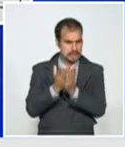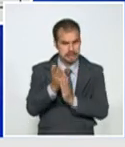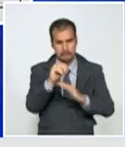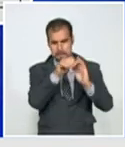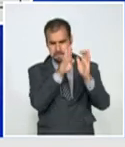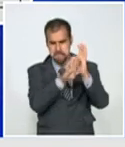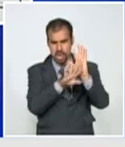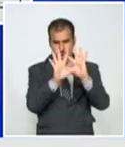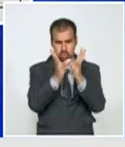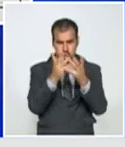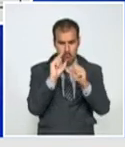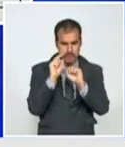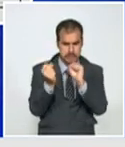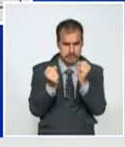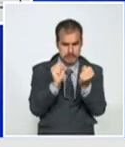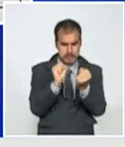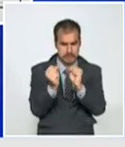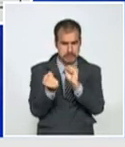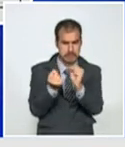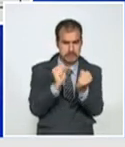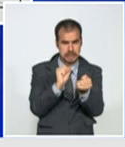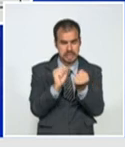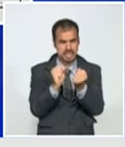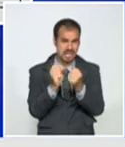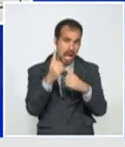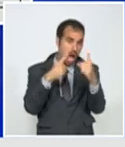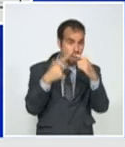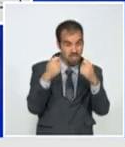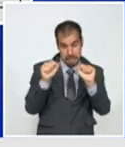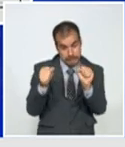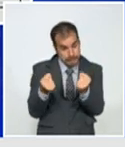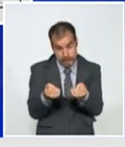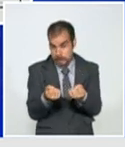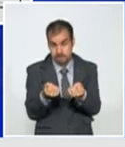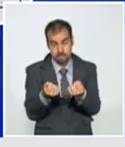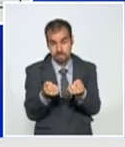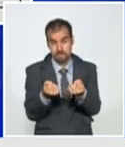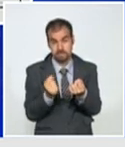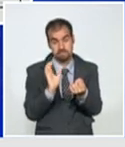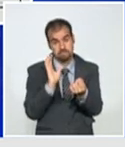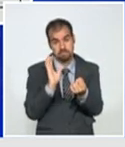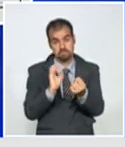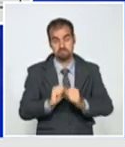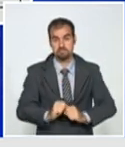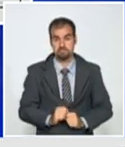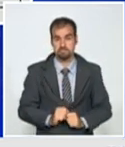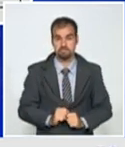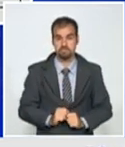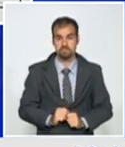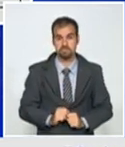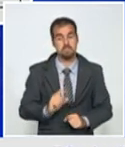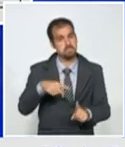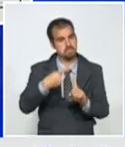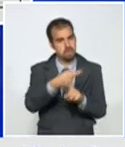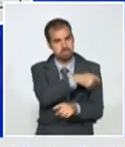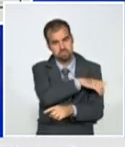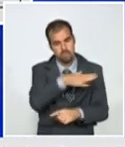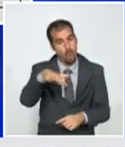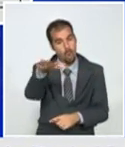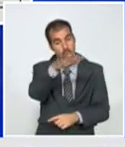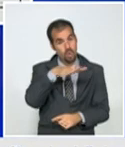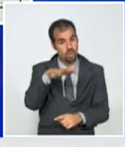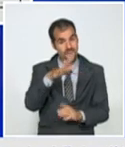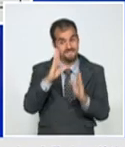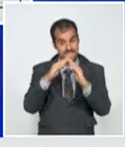tomando y quizás apretar en algunos aspectos más, y también que toda la población asuma